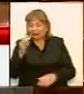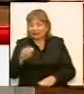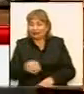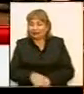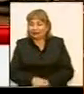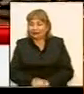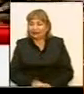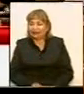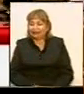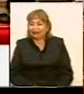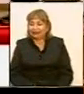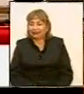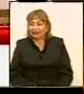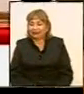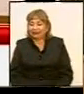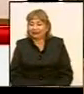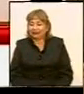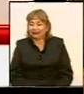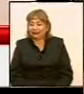Igualmente,